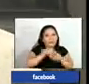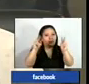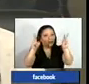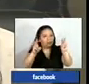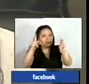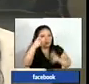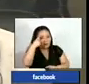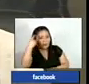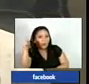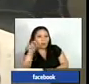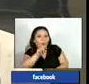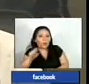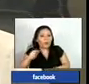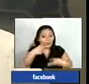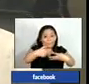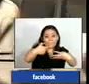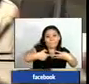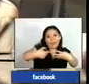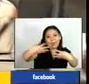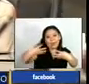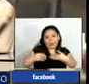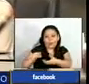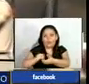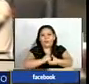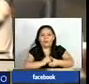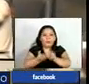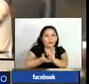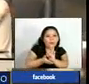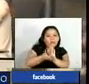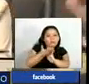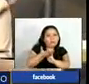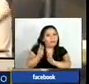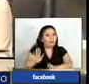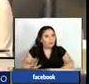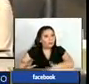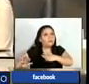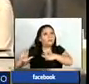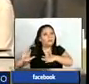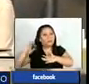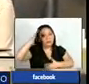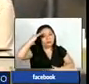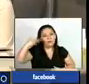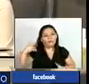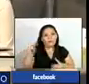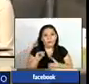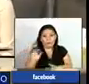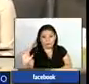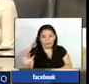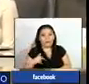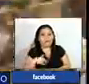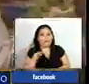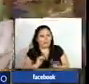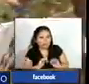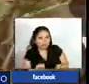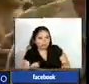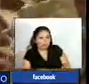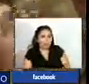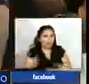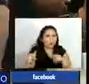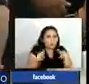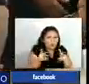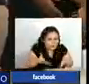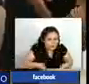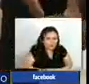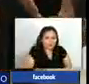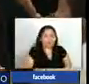Crecer Juntos. Esta iniciativa de la primera dama tiene el compromiso de favorecer a los niños salvadoreños desde los 0 a 6